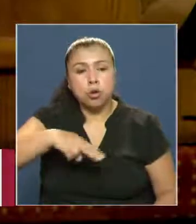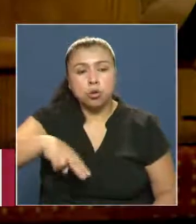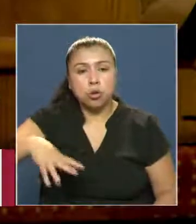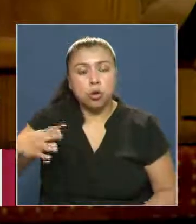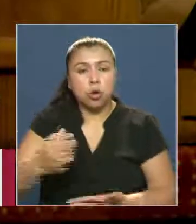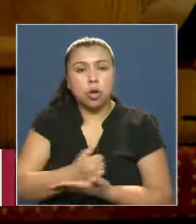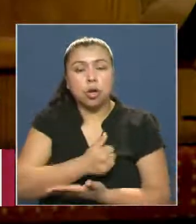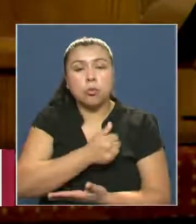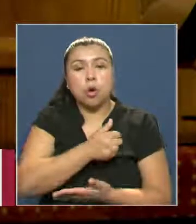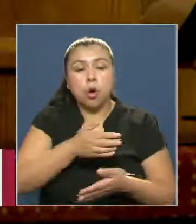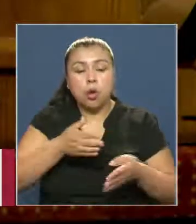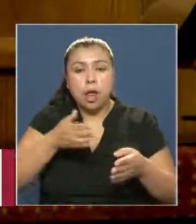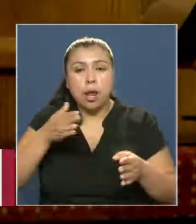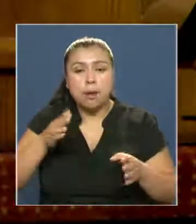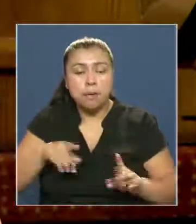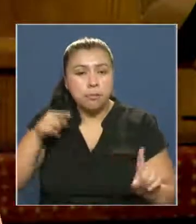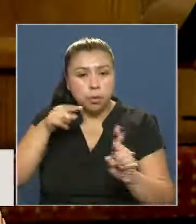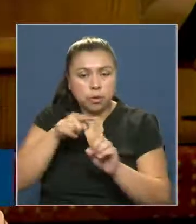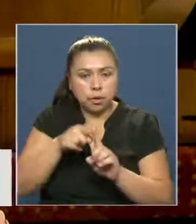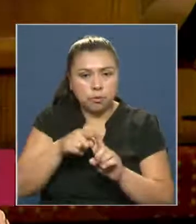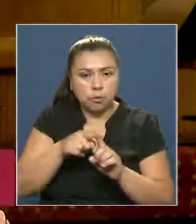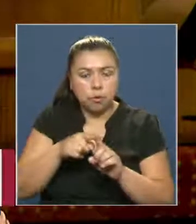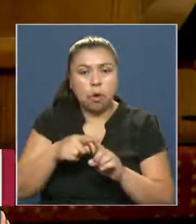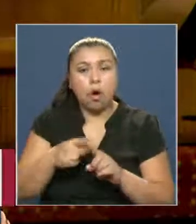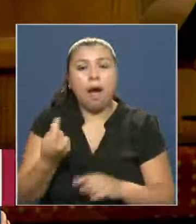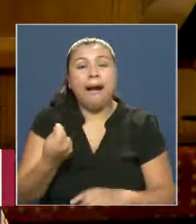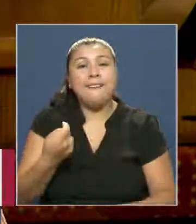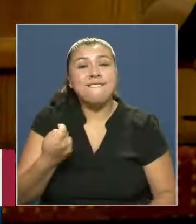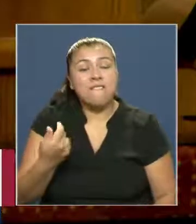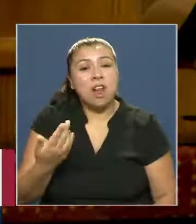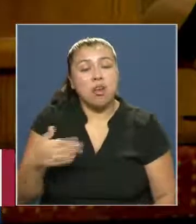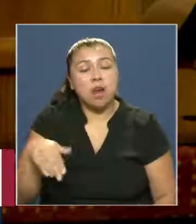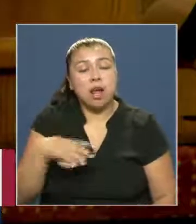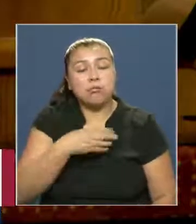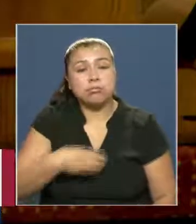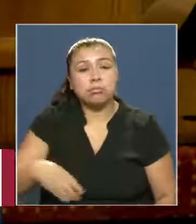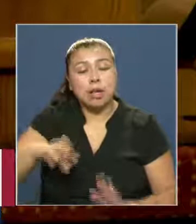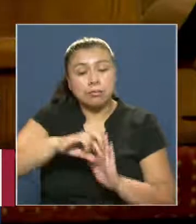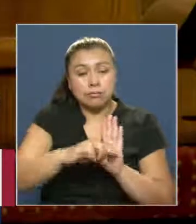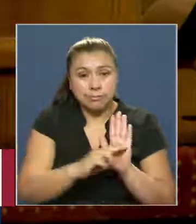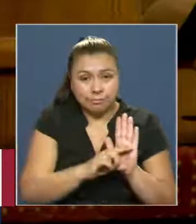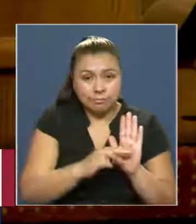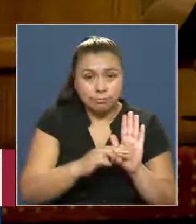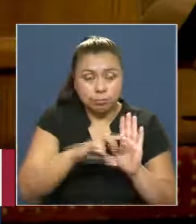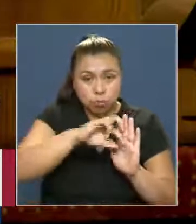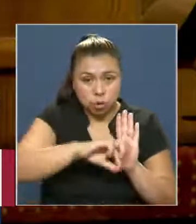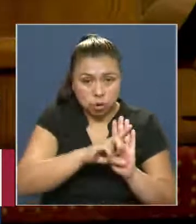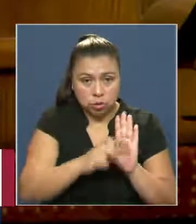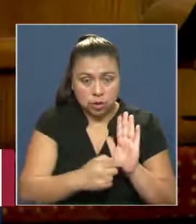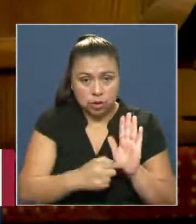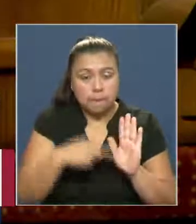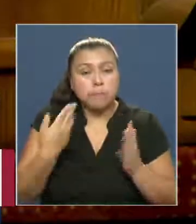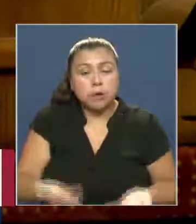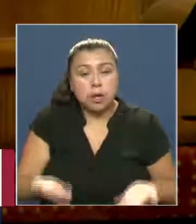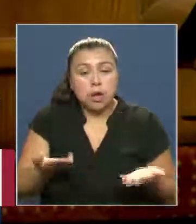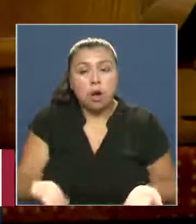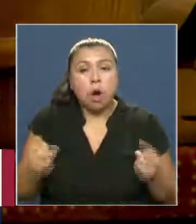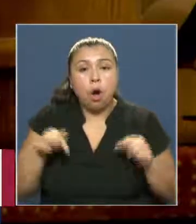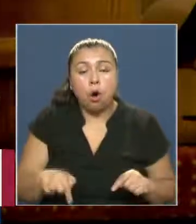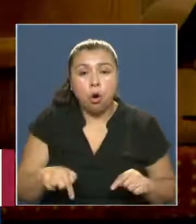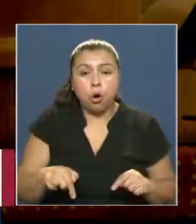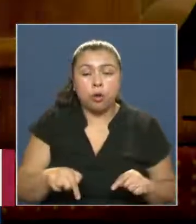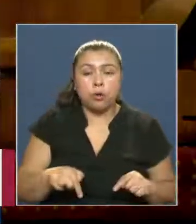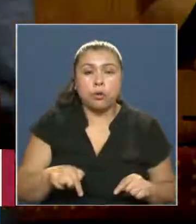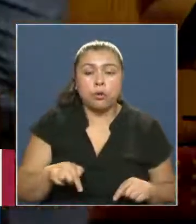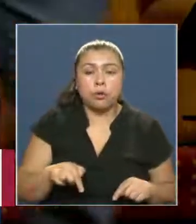el esfuerzo, el compromiso de los parlamentarios que son autores de esta iniciativa y que sin duda hoy día requiere, más que en